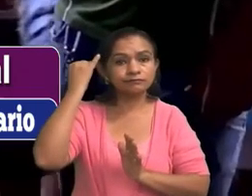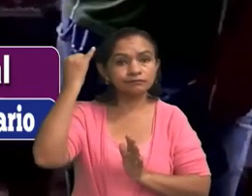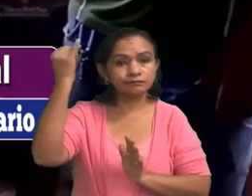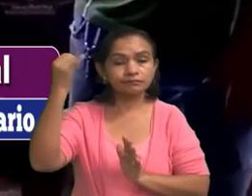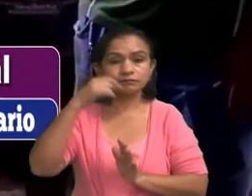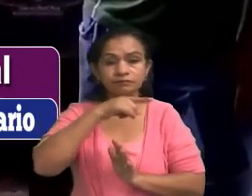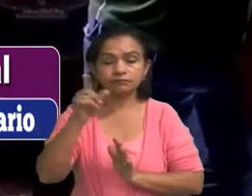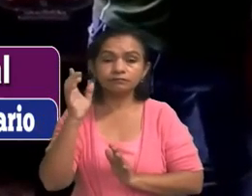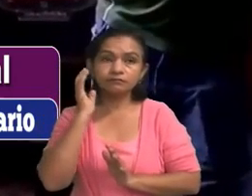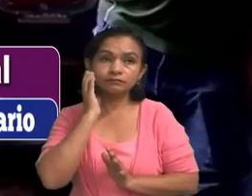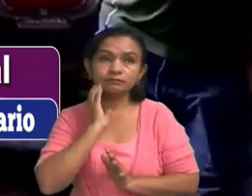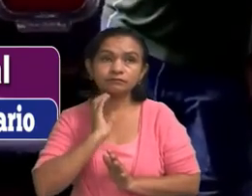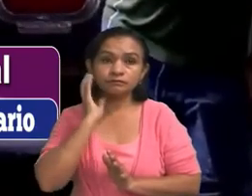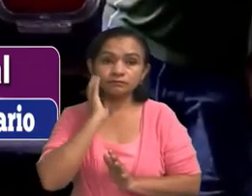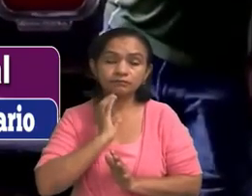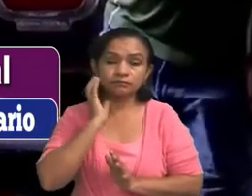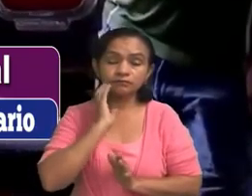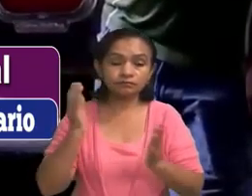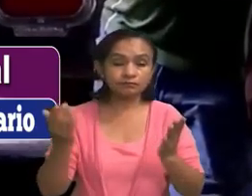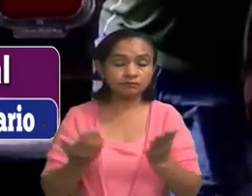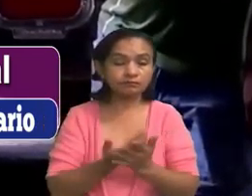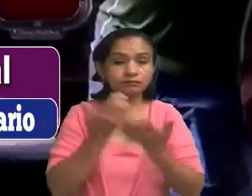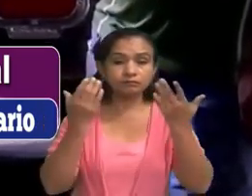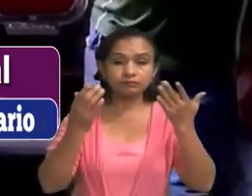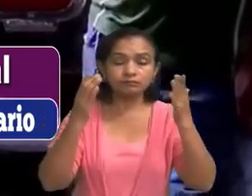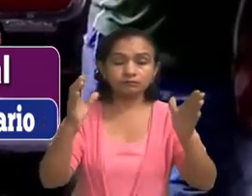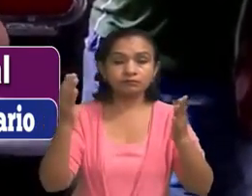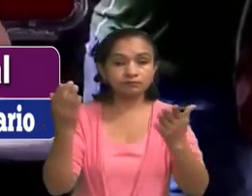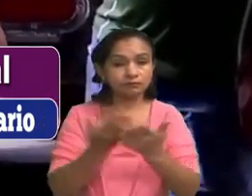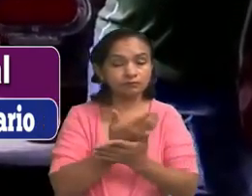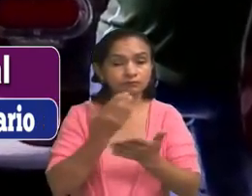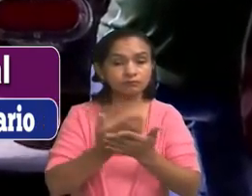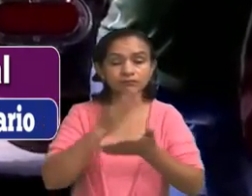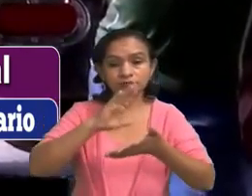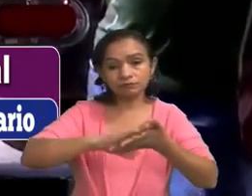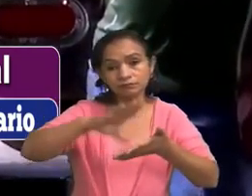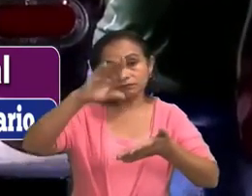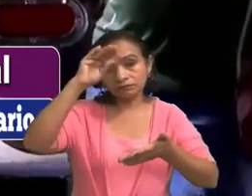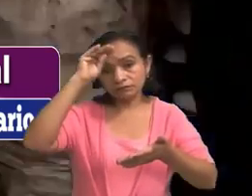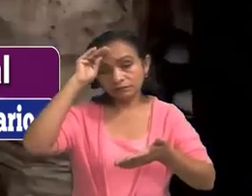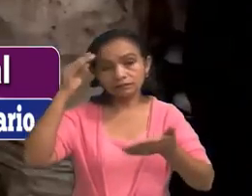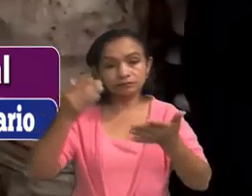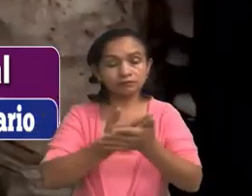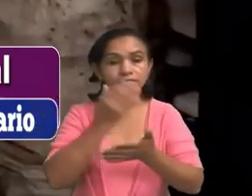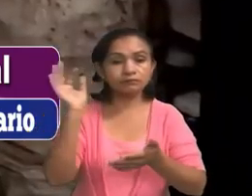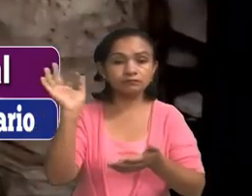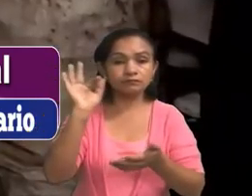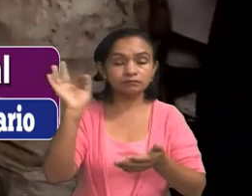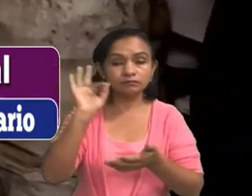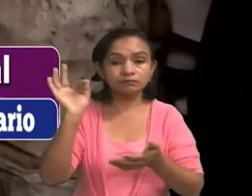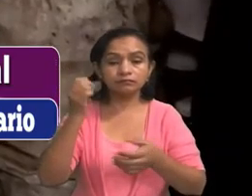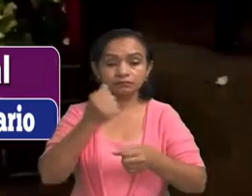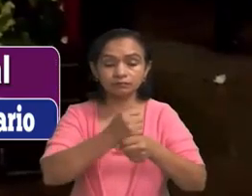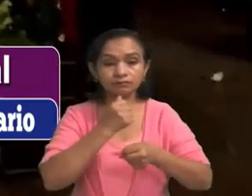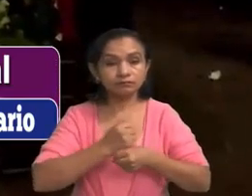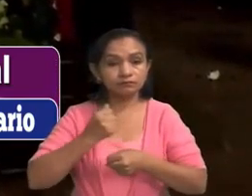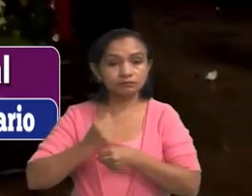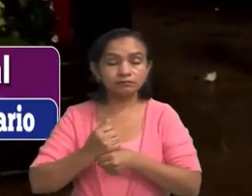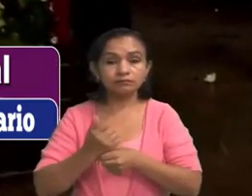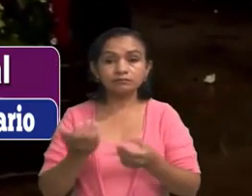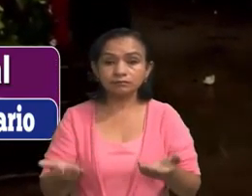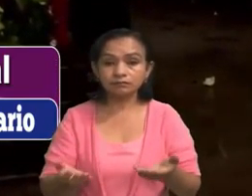están experimentando nuevas tecnologías, nuevos emprendimientos, nuevas formas de producir,